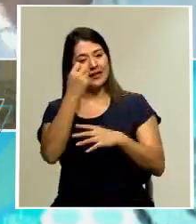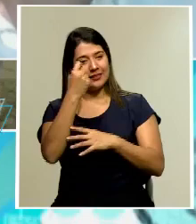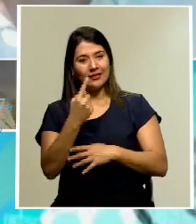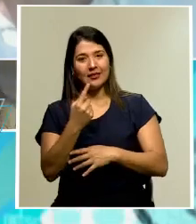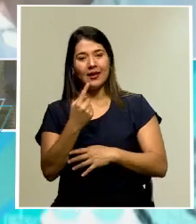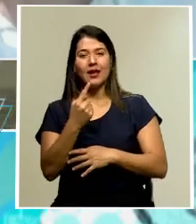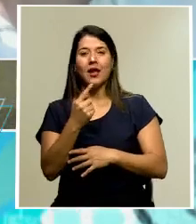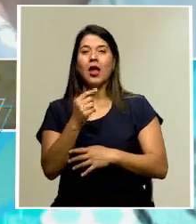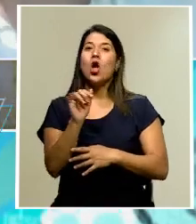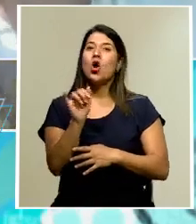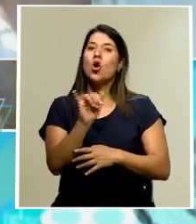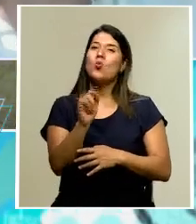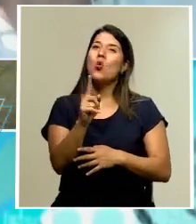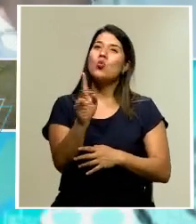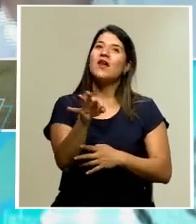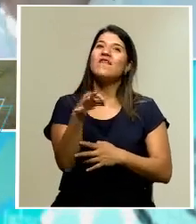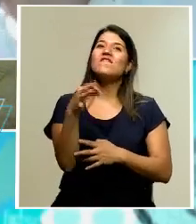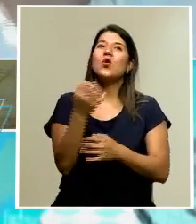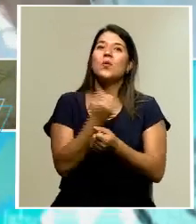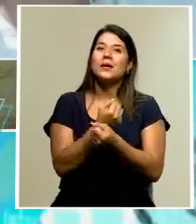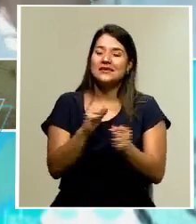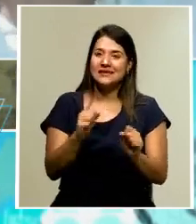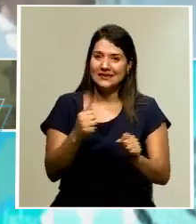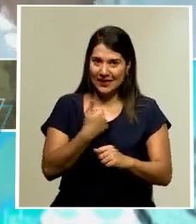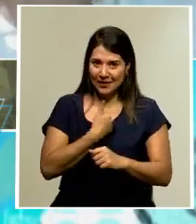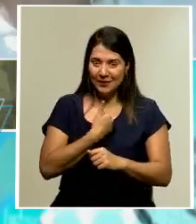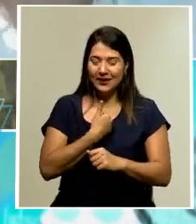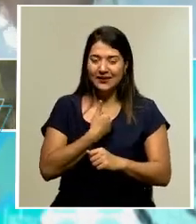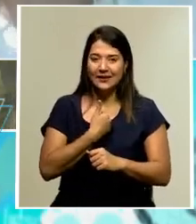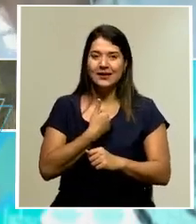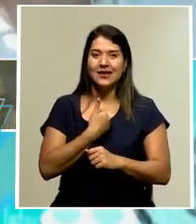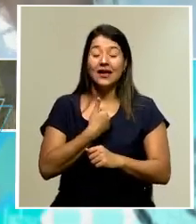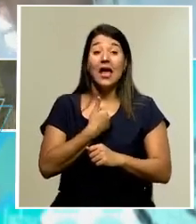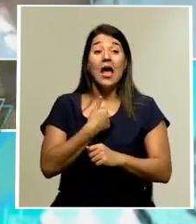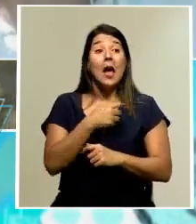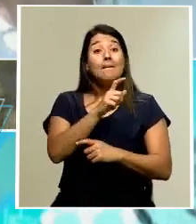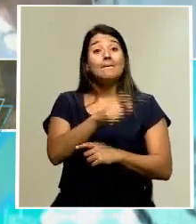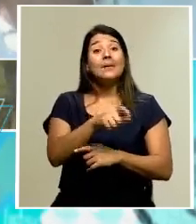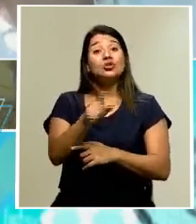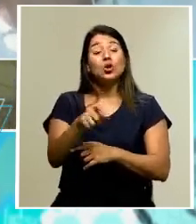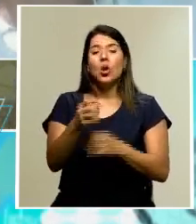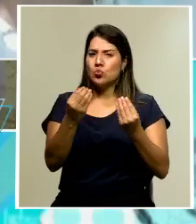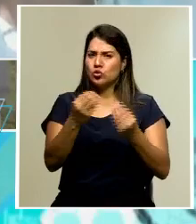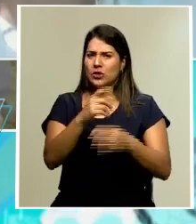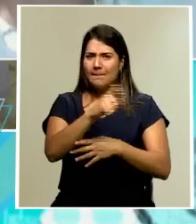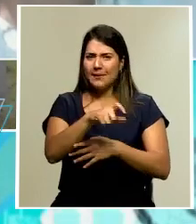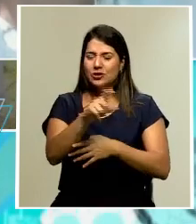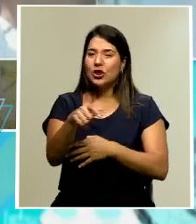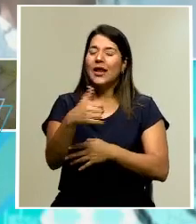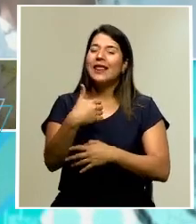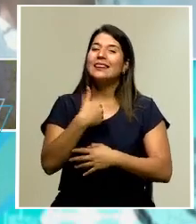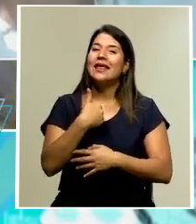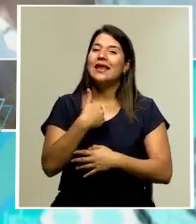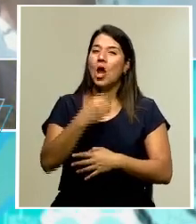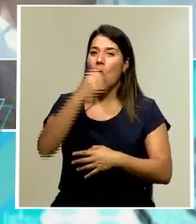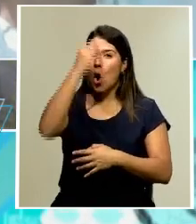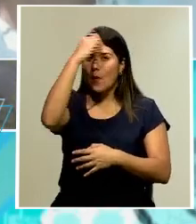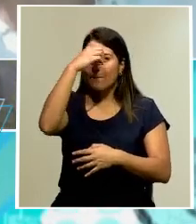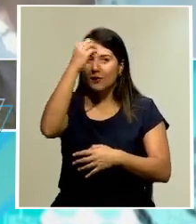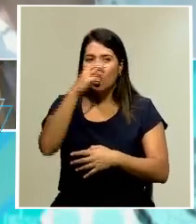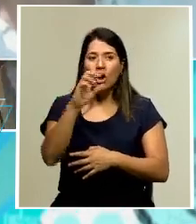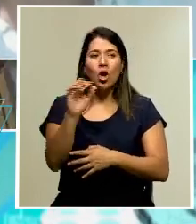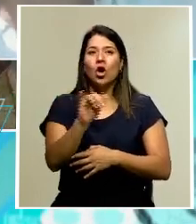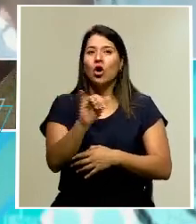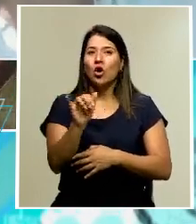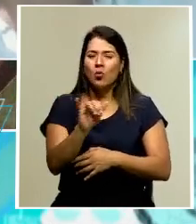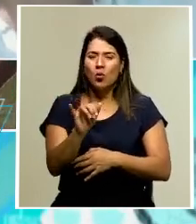efecto salvavidas, en la candidatura salvavidas. La gente, mucha gente tiene una percepción de naufragio,